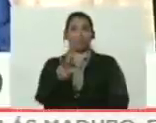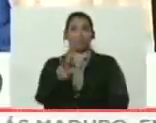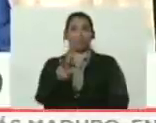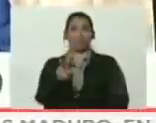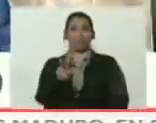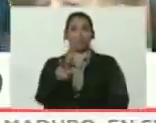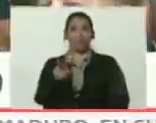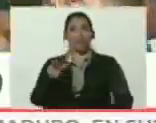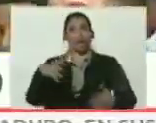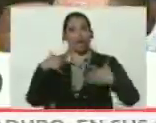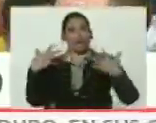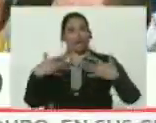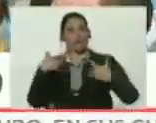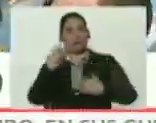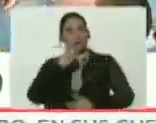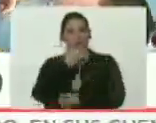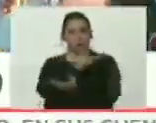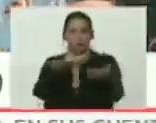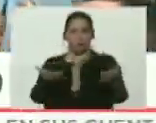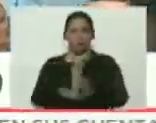la alegría de esta juventud,